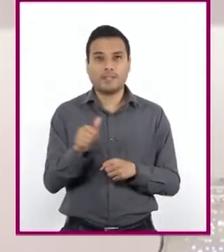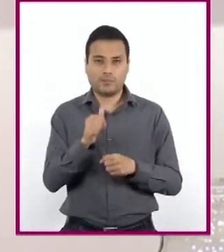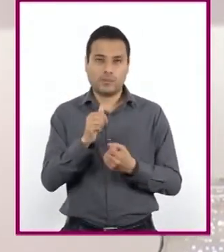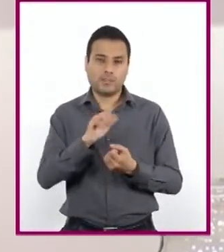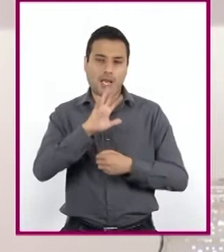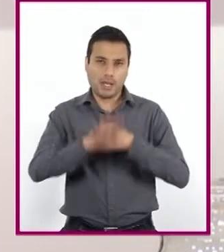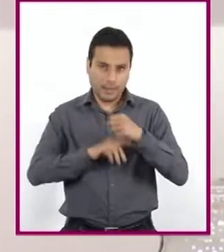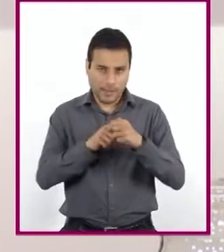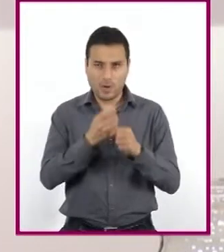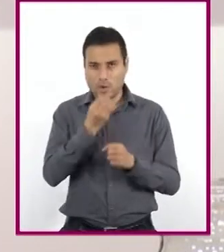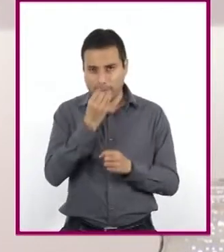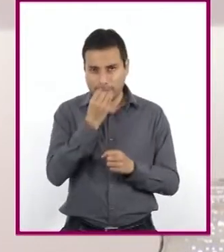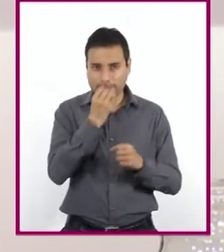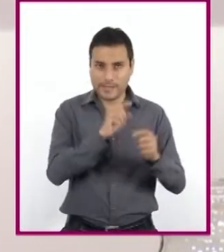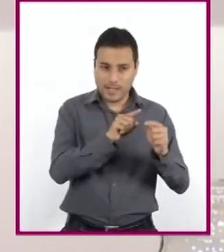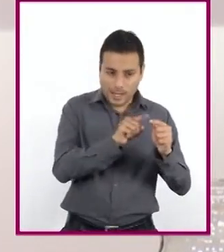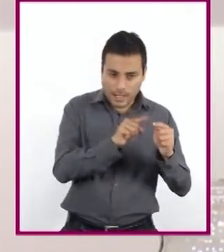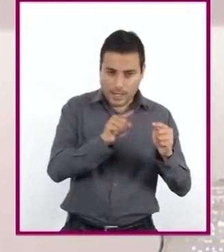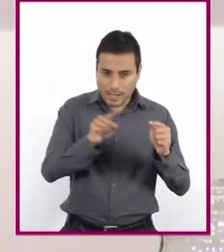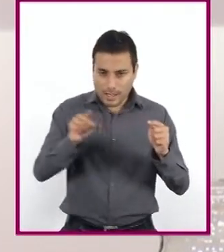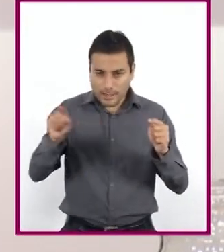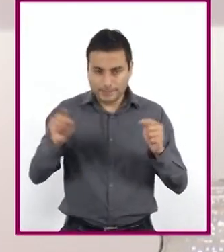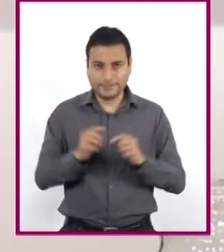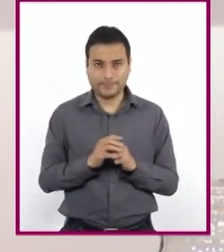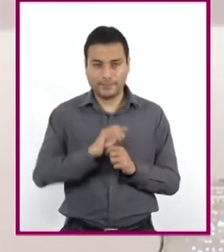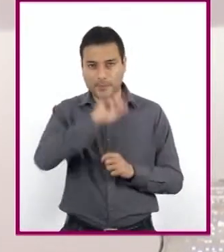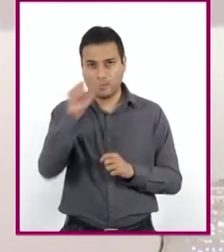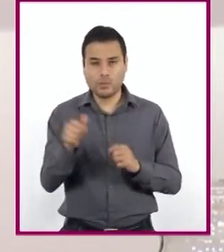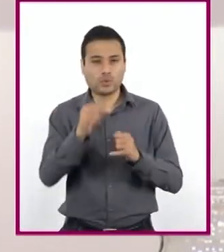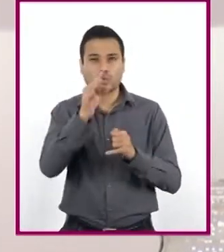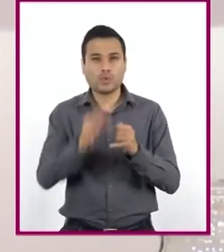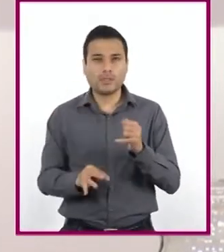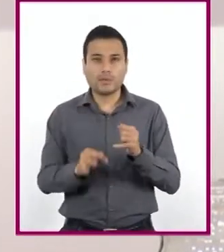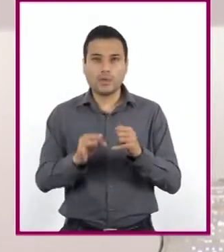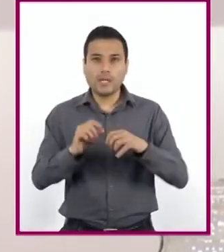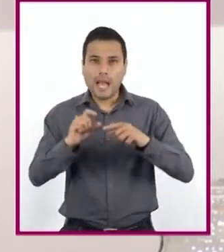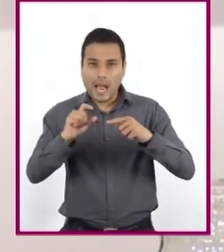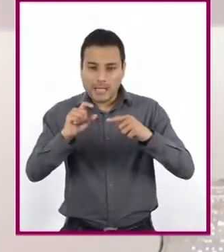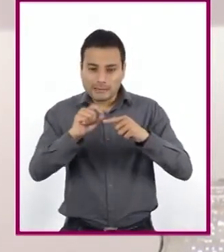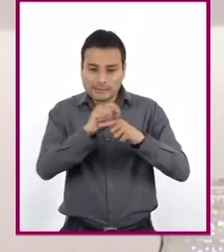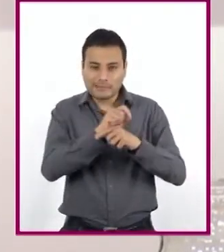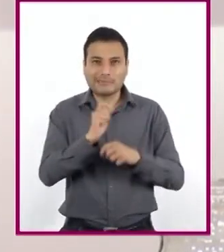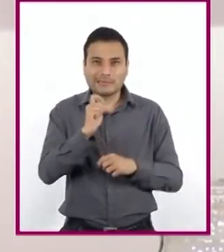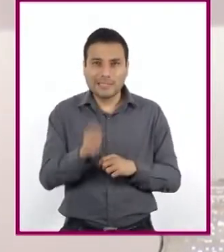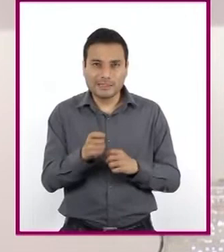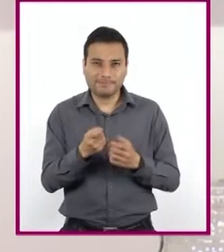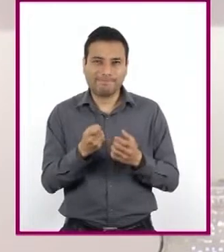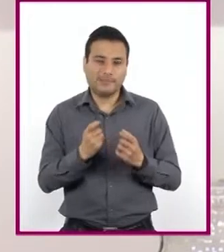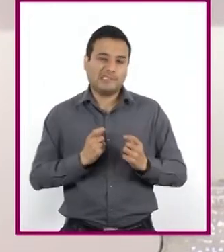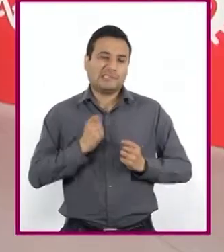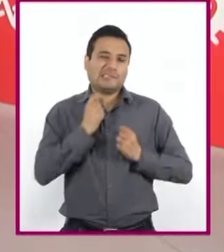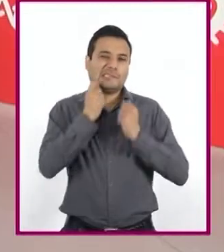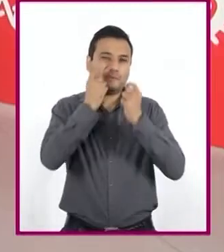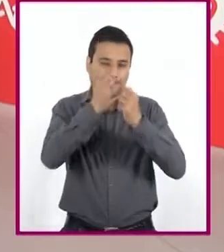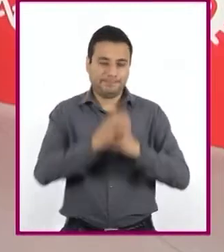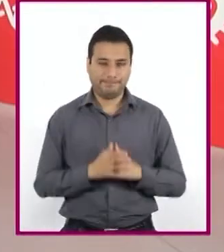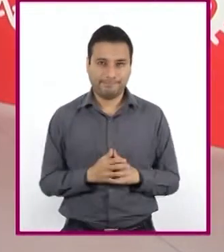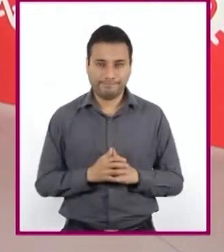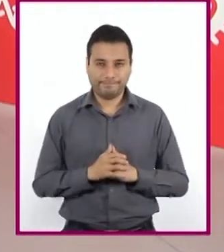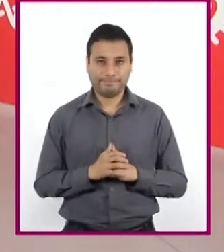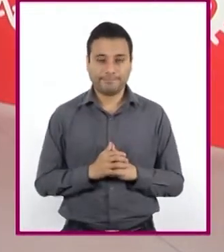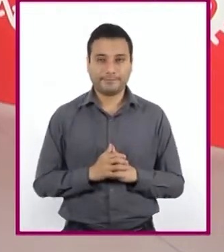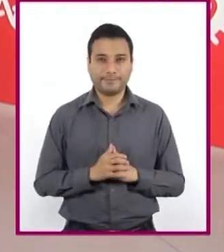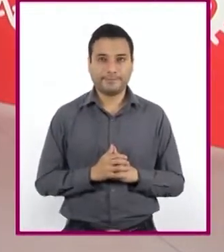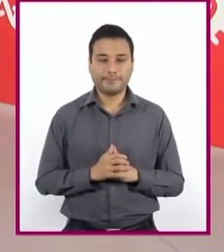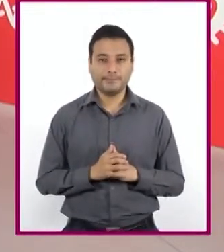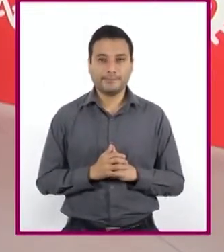así sucesivamente, hasta los descomponedores, desintegradores o reintegradores.